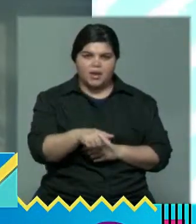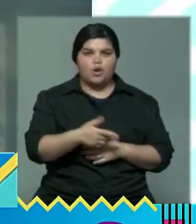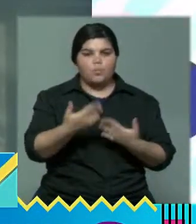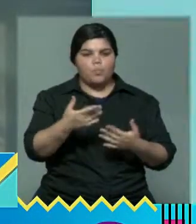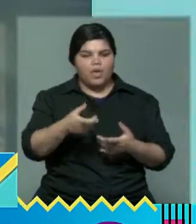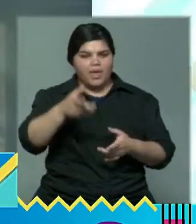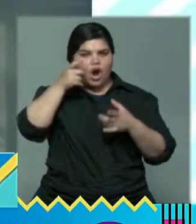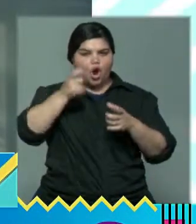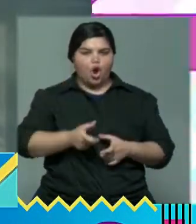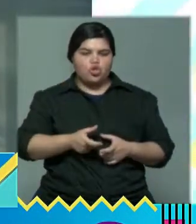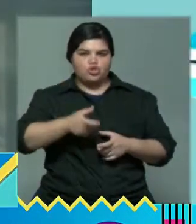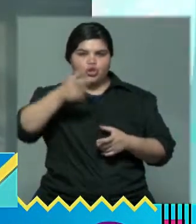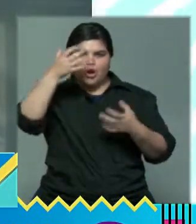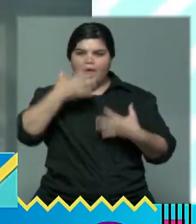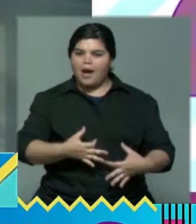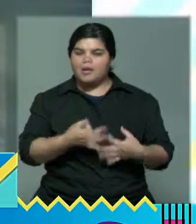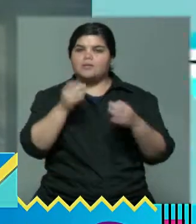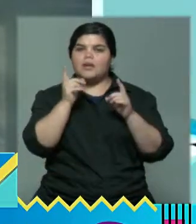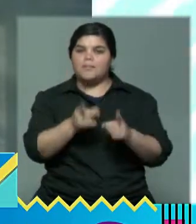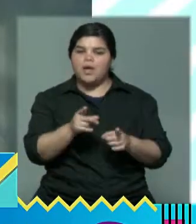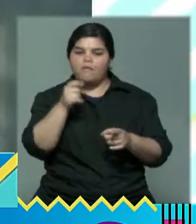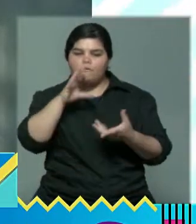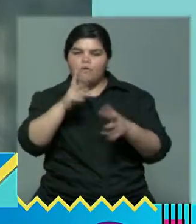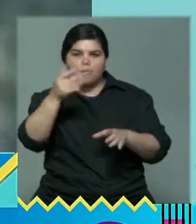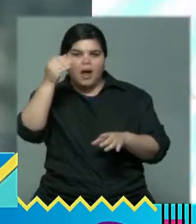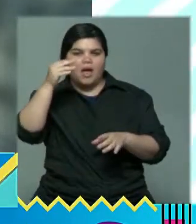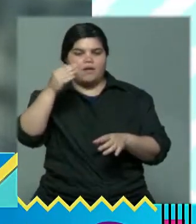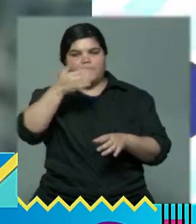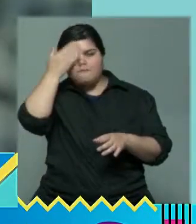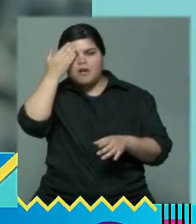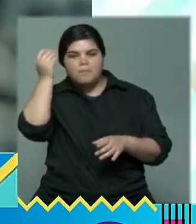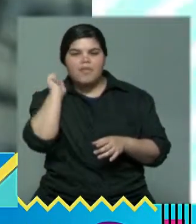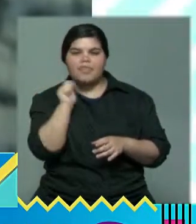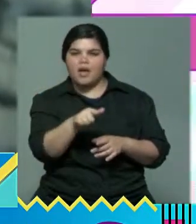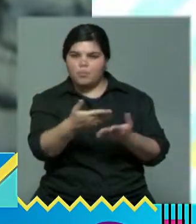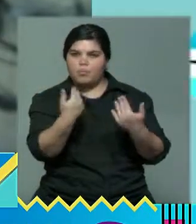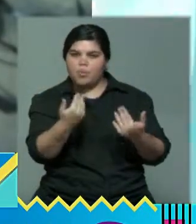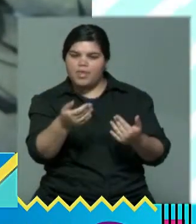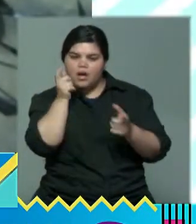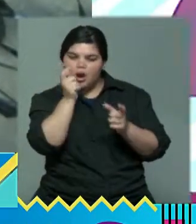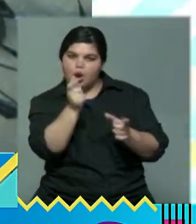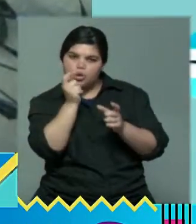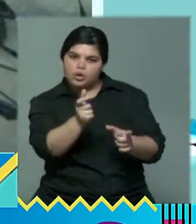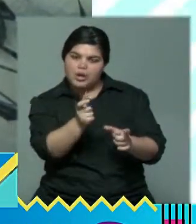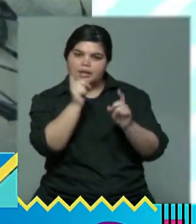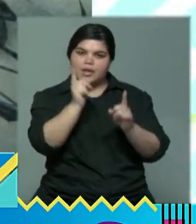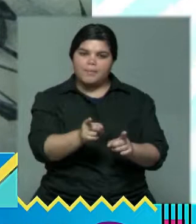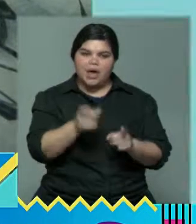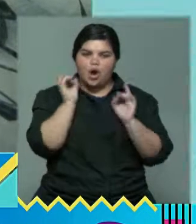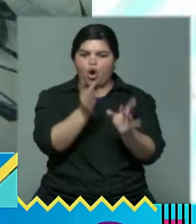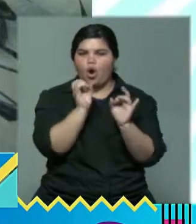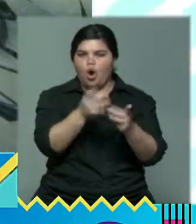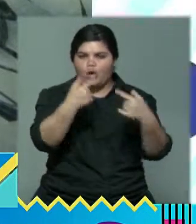podido trabajar su patología, se ha podido comprender el rol de la víctima o cuál es el perjuicio que ocasiona. Claro.